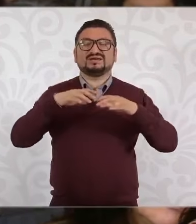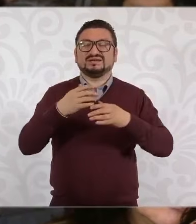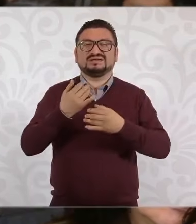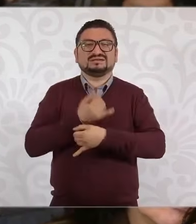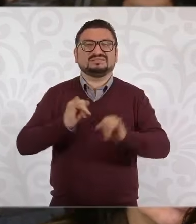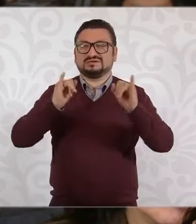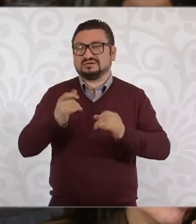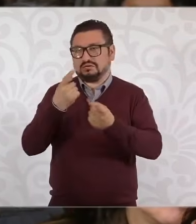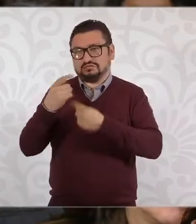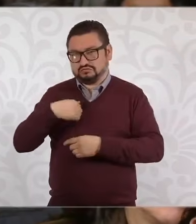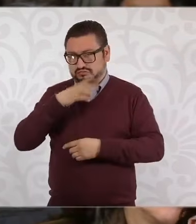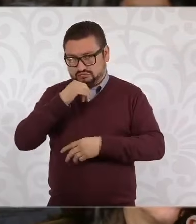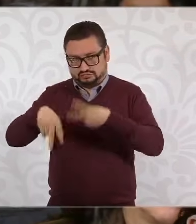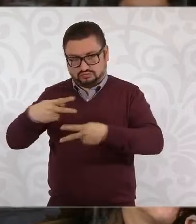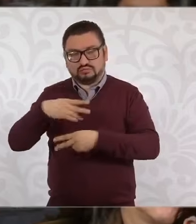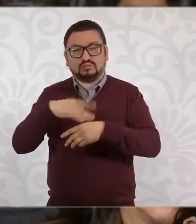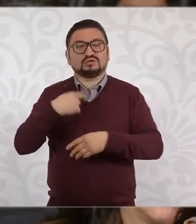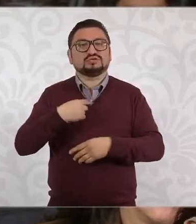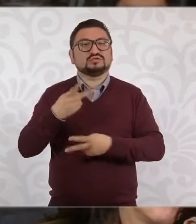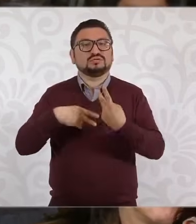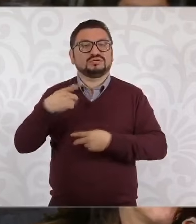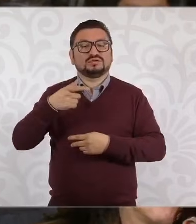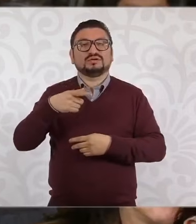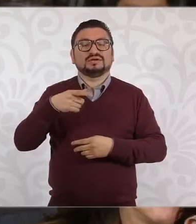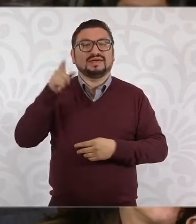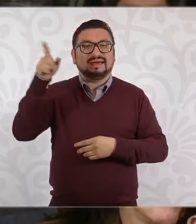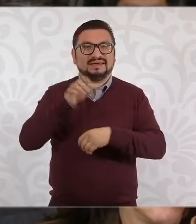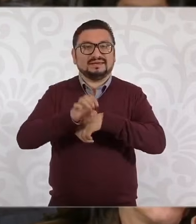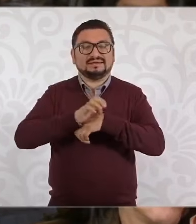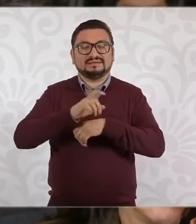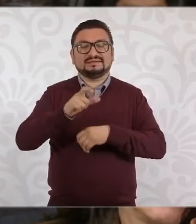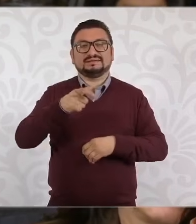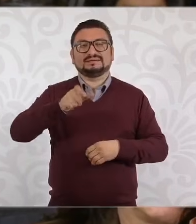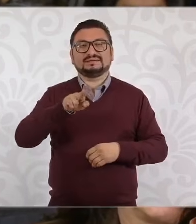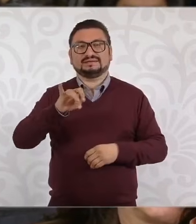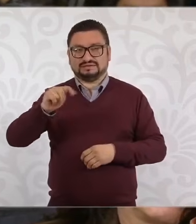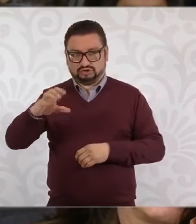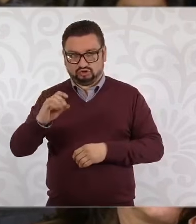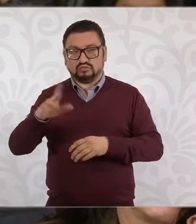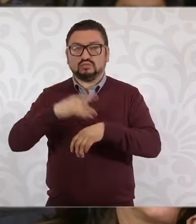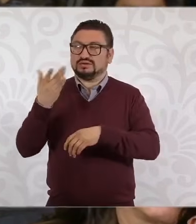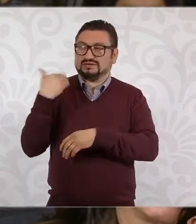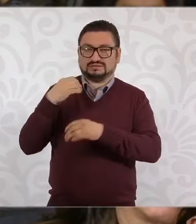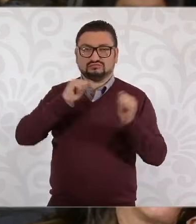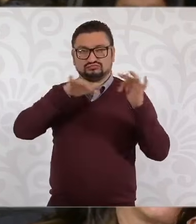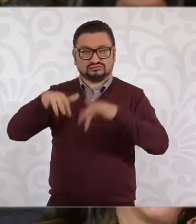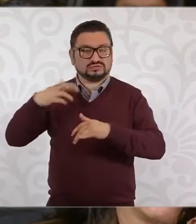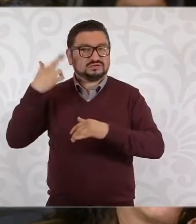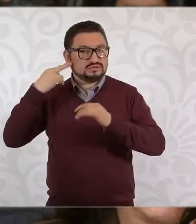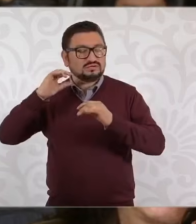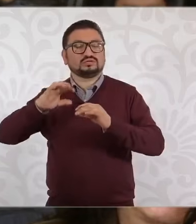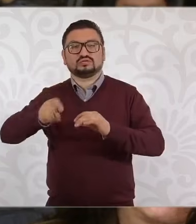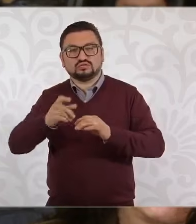independientes, algunos compañeros estuvieron, porque vengo regresando de Quito, Ecuador, hace unas horas, precisamente porque nos reunimos las radios comunitarias,